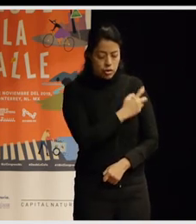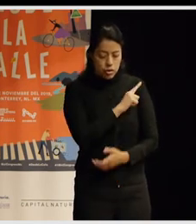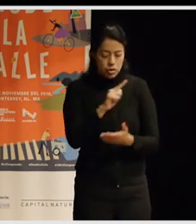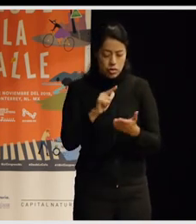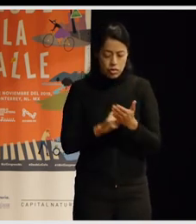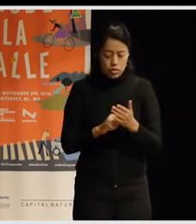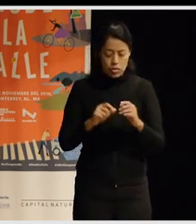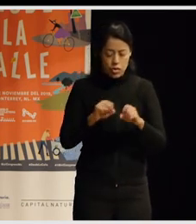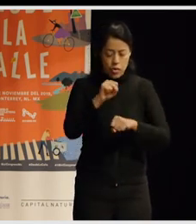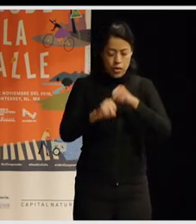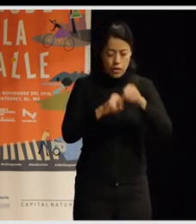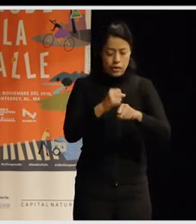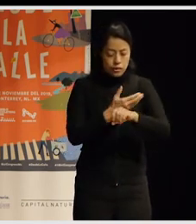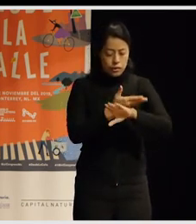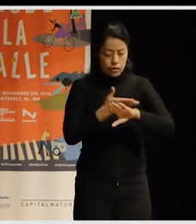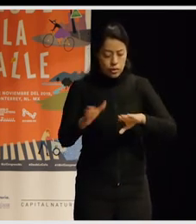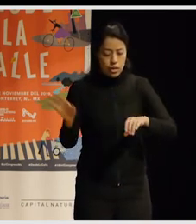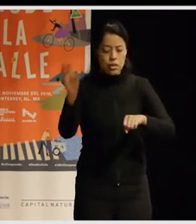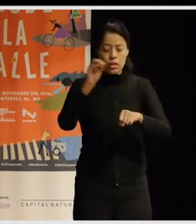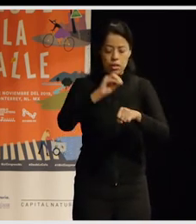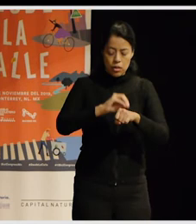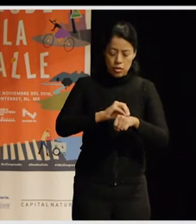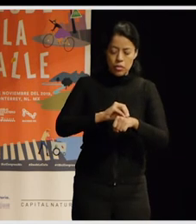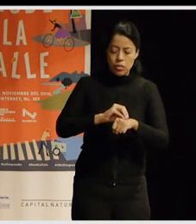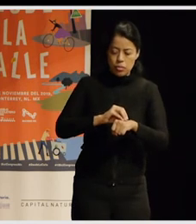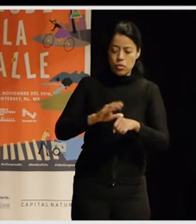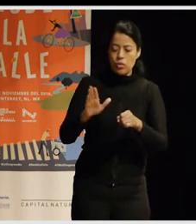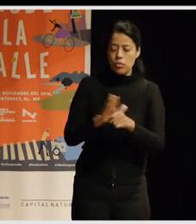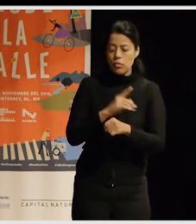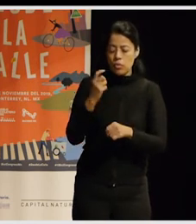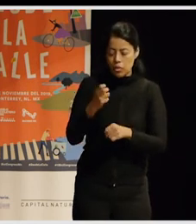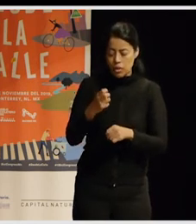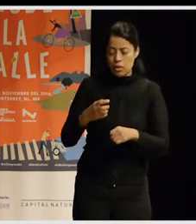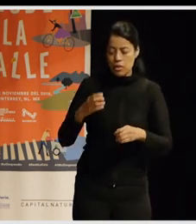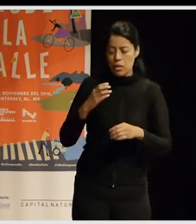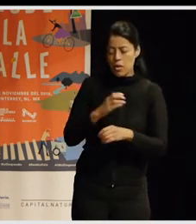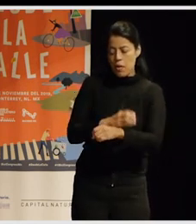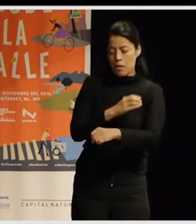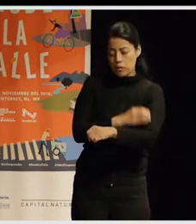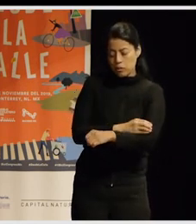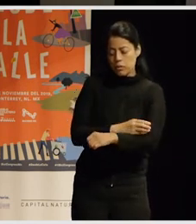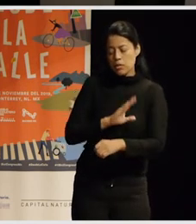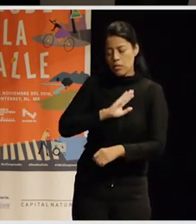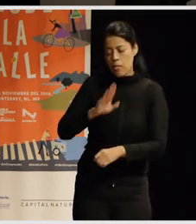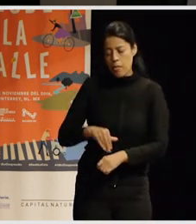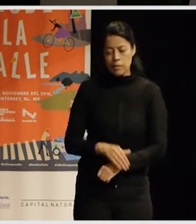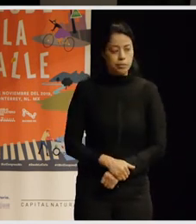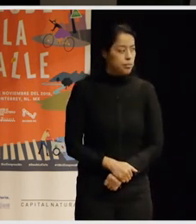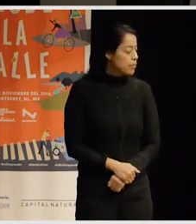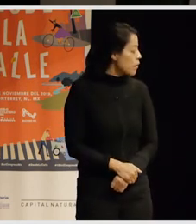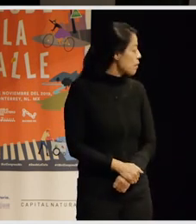bici blanca por este compañero que falleció y que fue este asesinado en este espacio